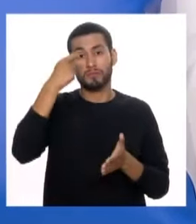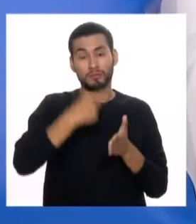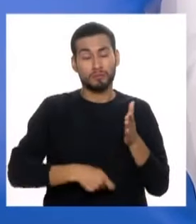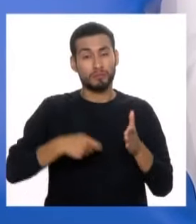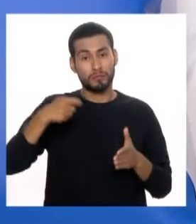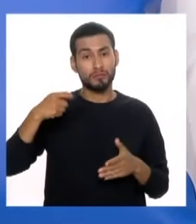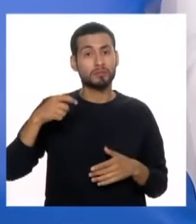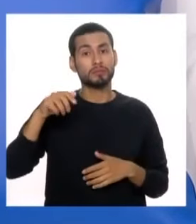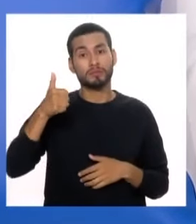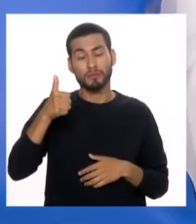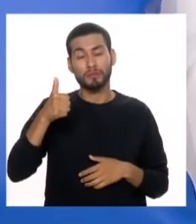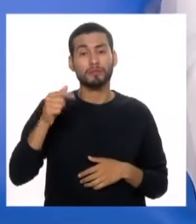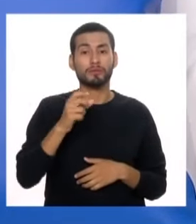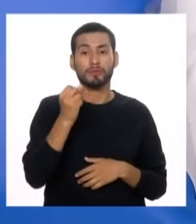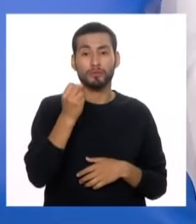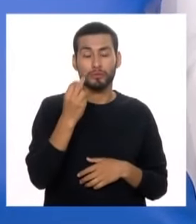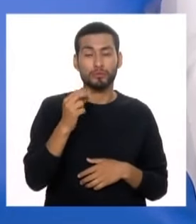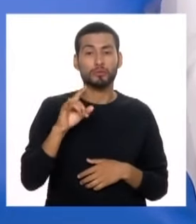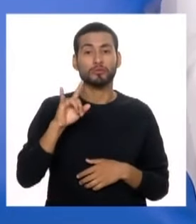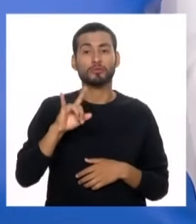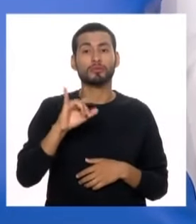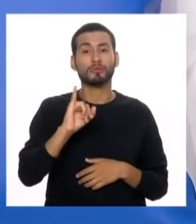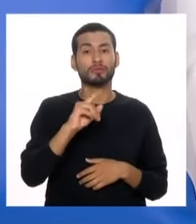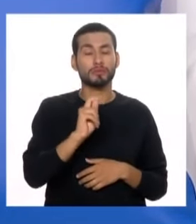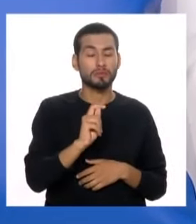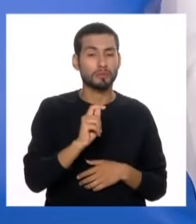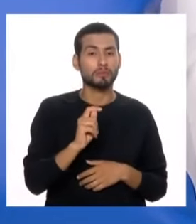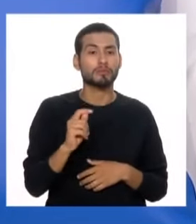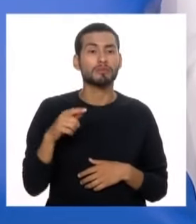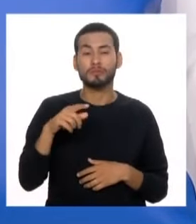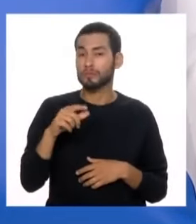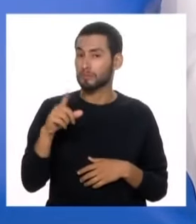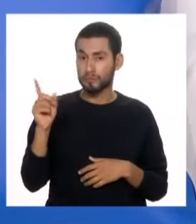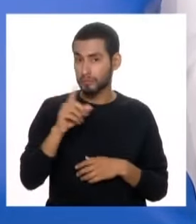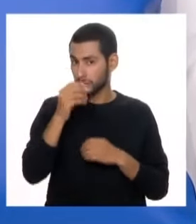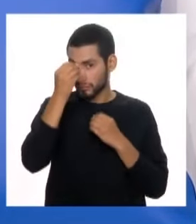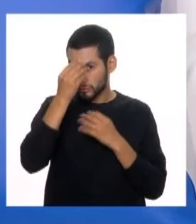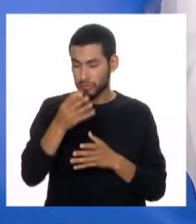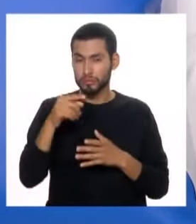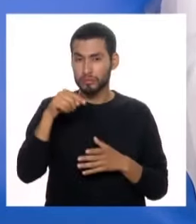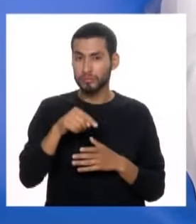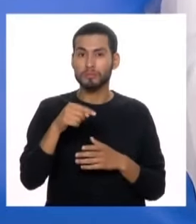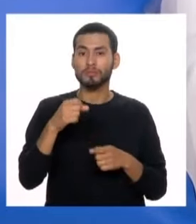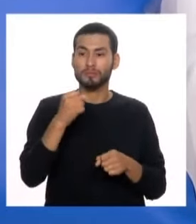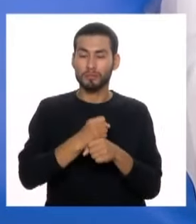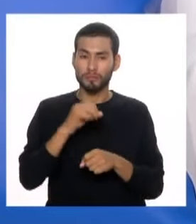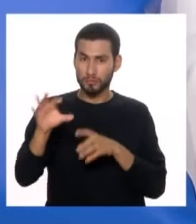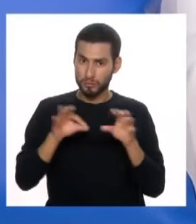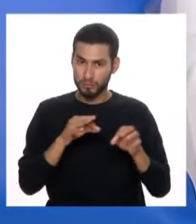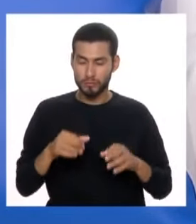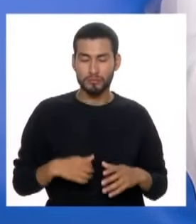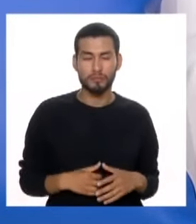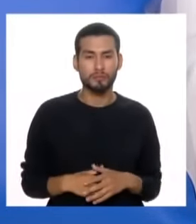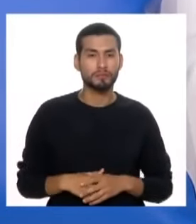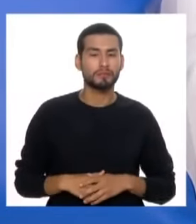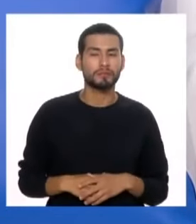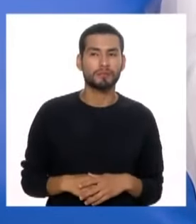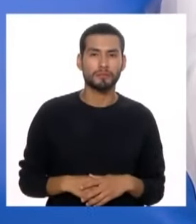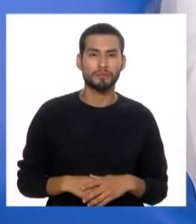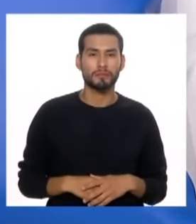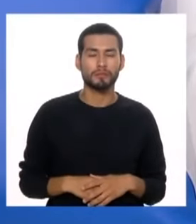entre 10 y 12 UITs para el caso de incumplimiento de la cuota de empleo. Y